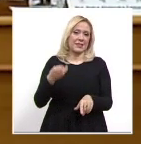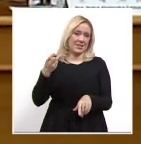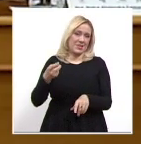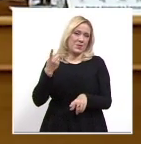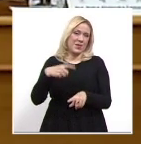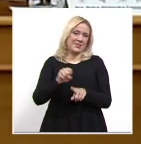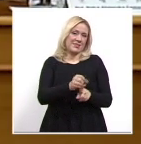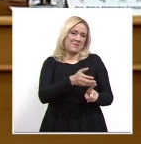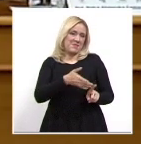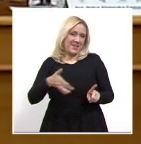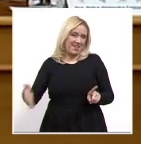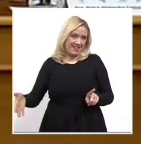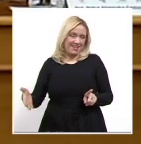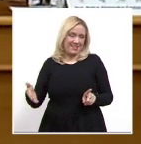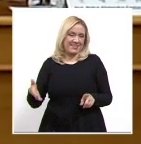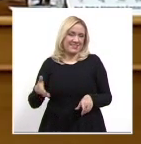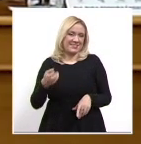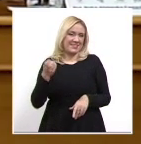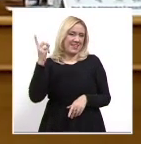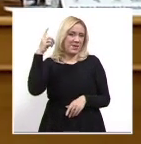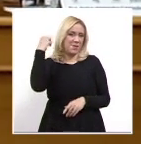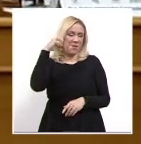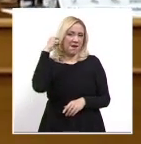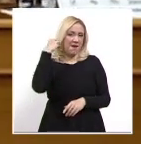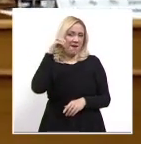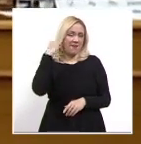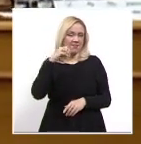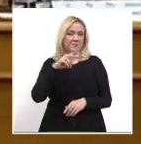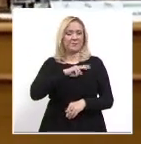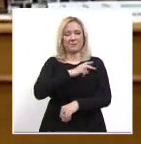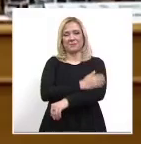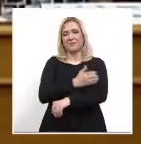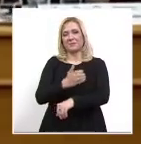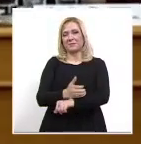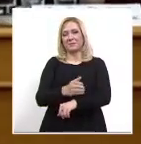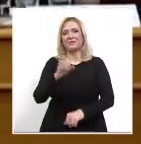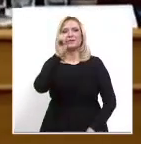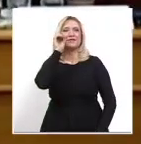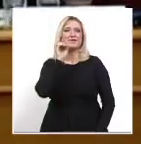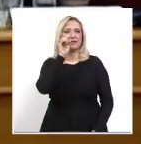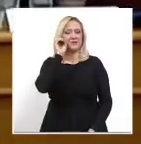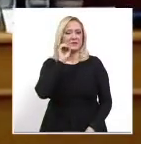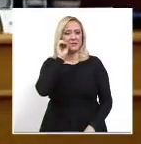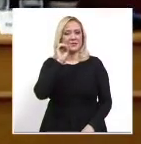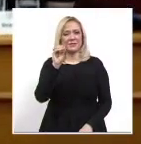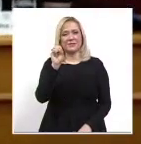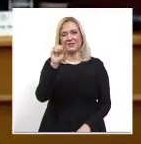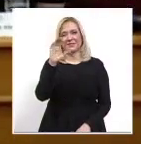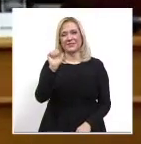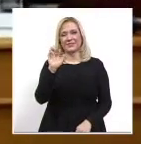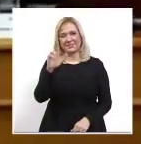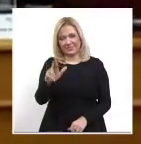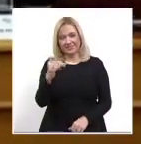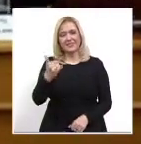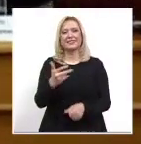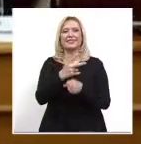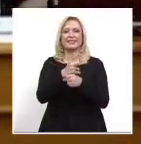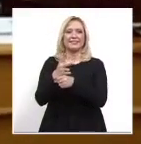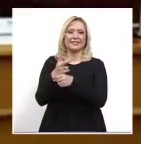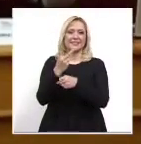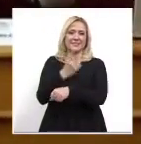semana. Para el canal del Poder Judicial de la Federación, camarógrafos Jorge Vivanco y Jacobo